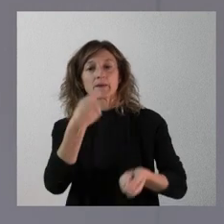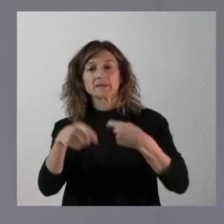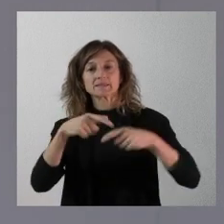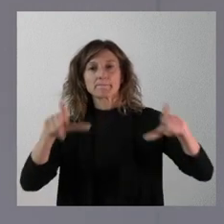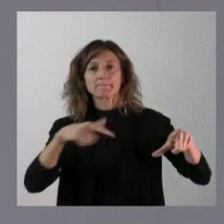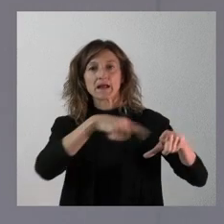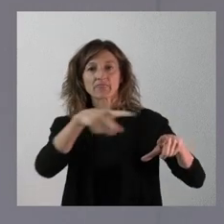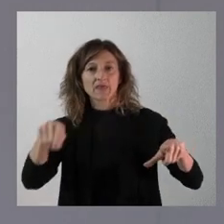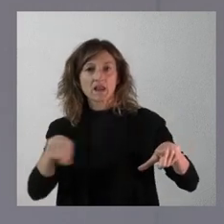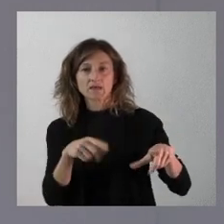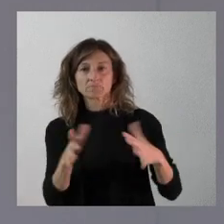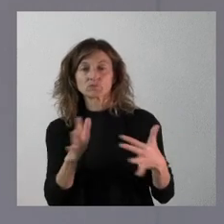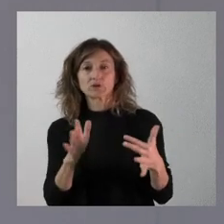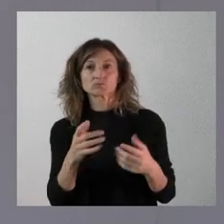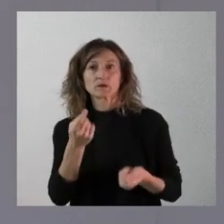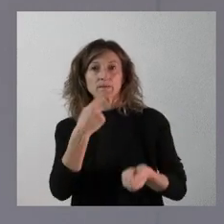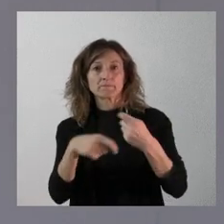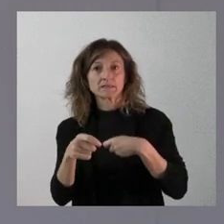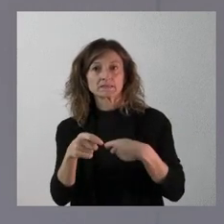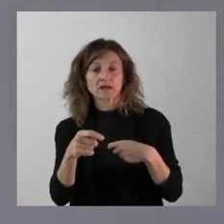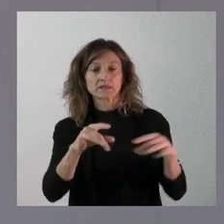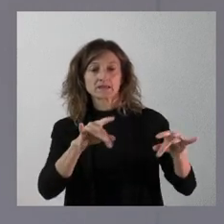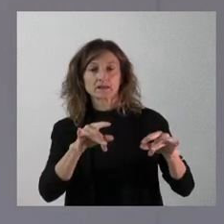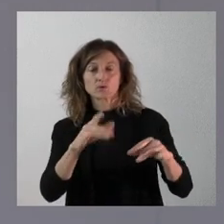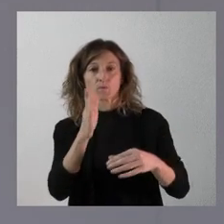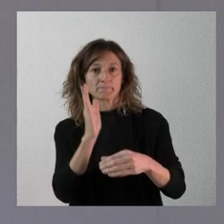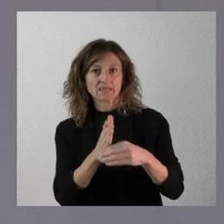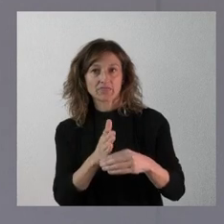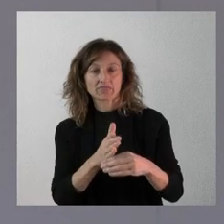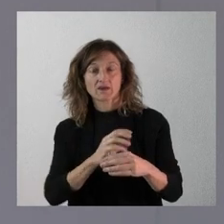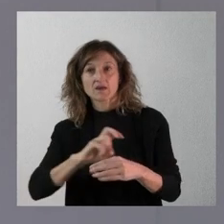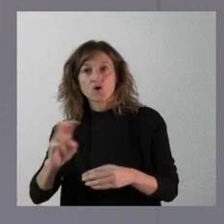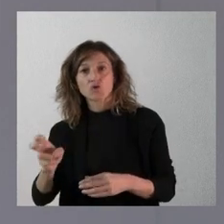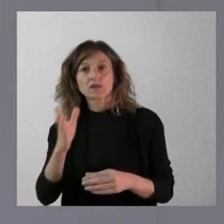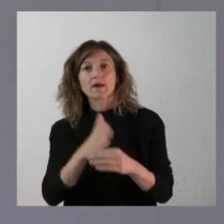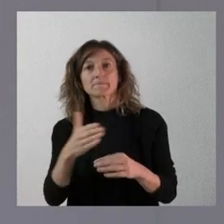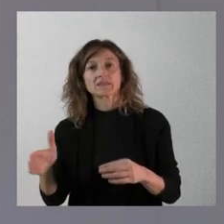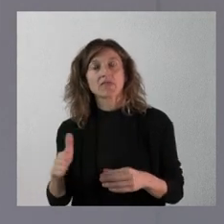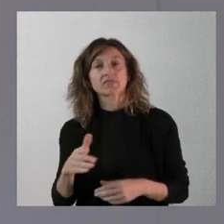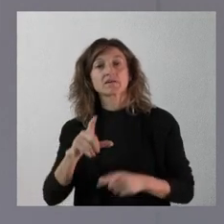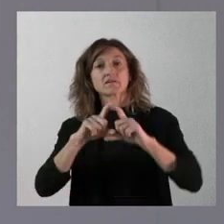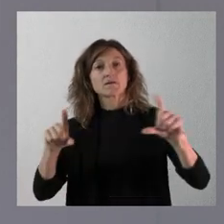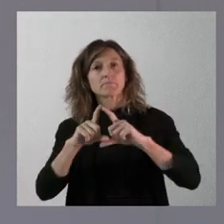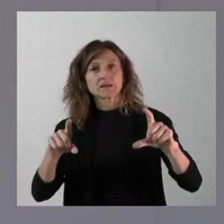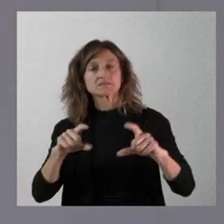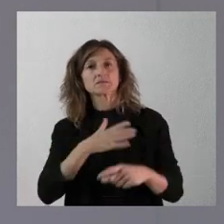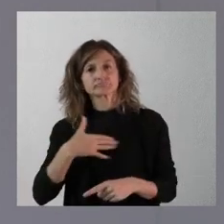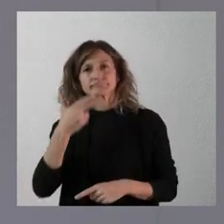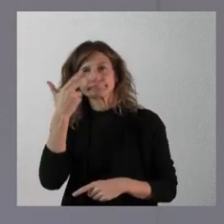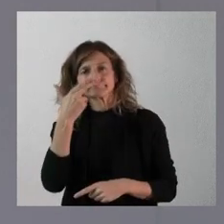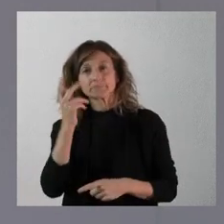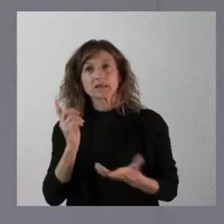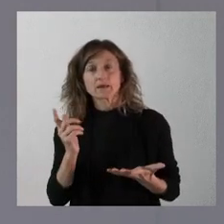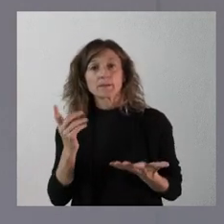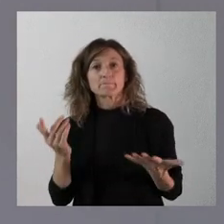estas parcelas aproximadamente por la mitad de ese terreno disponible y por la otra mitad hay empresas que han manifestado su interés pero